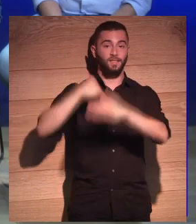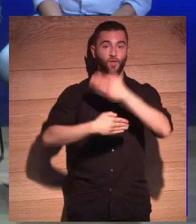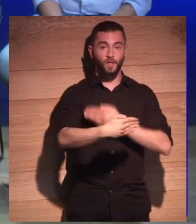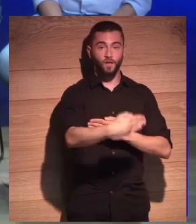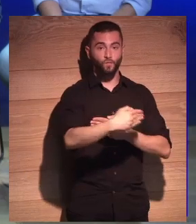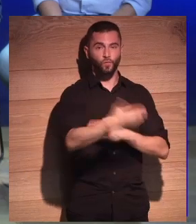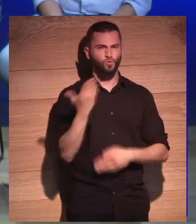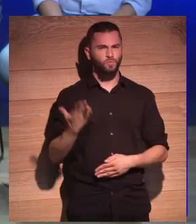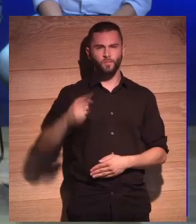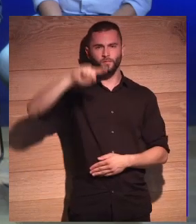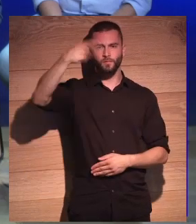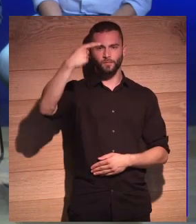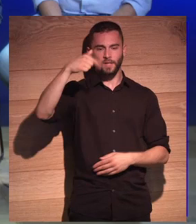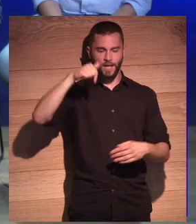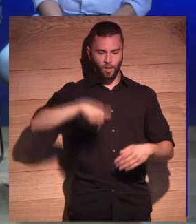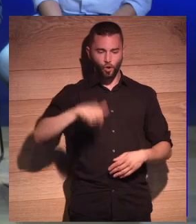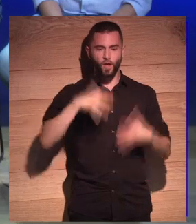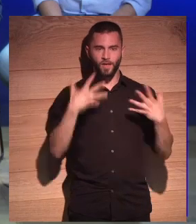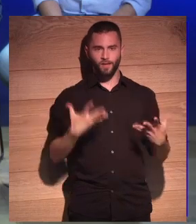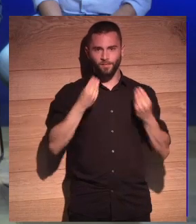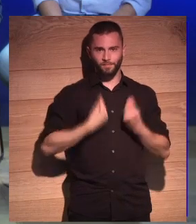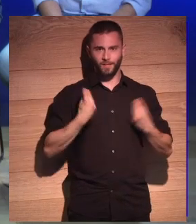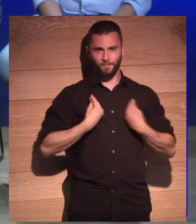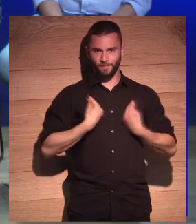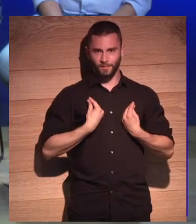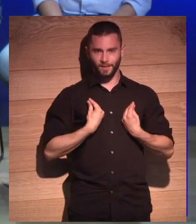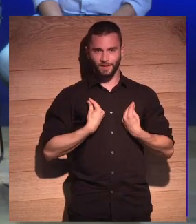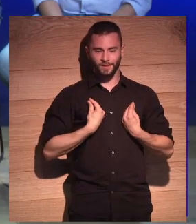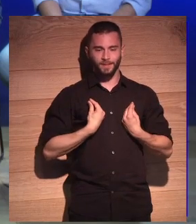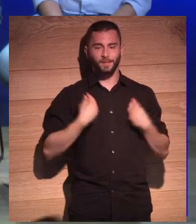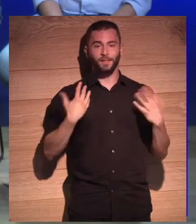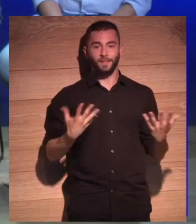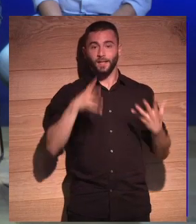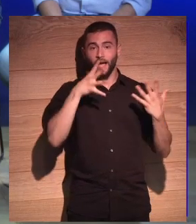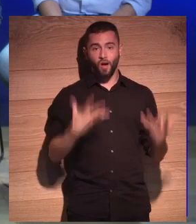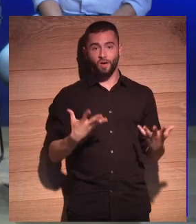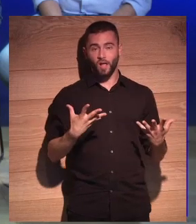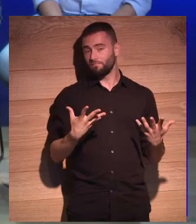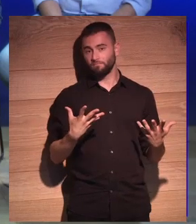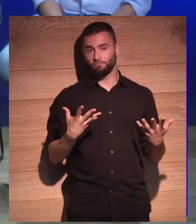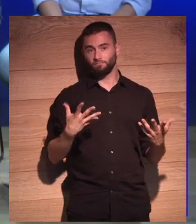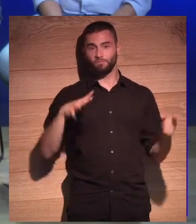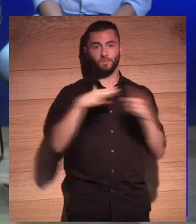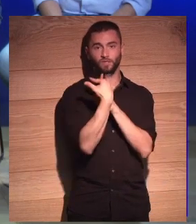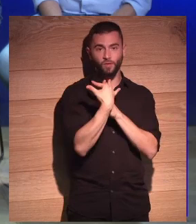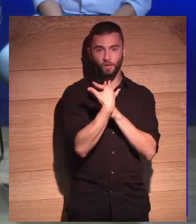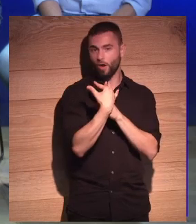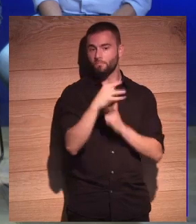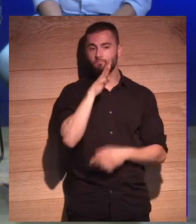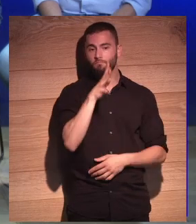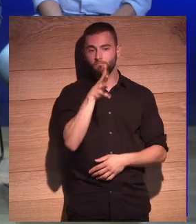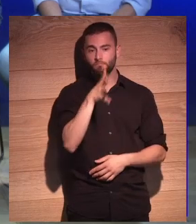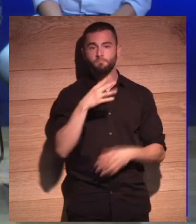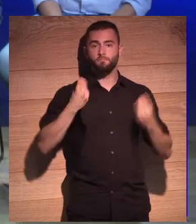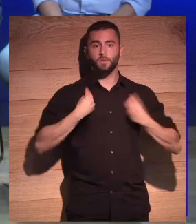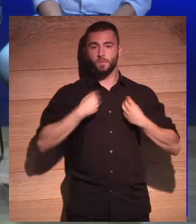futuro, es vivir el hoy, el presente. Creo que estamos viviendo un momento extraordinario, un momento